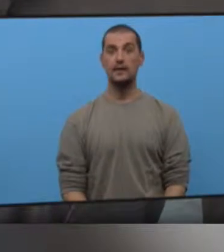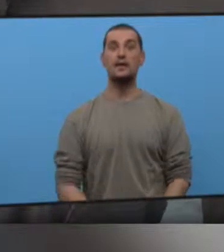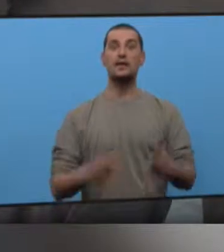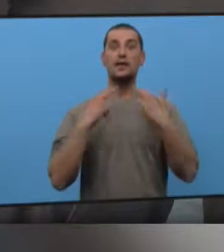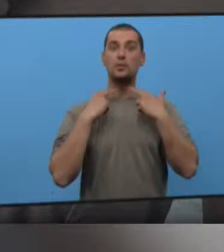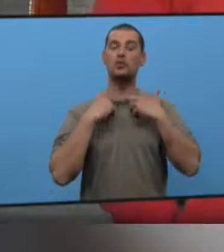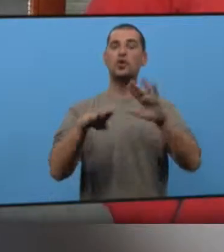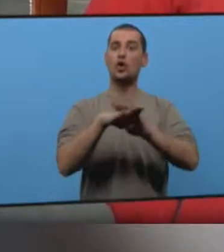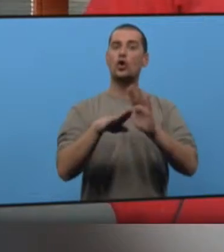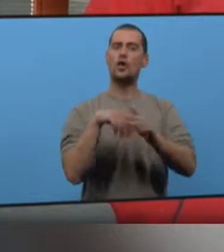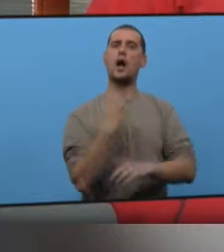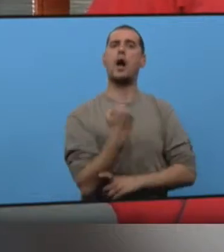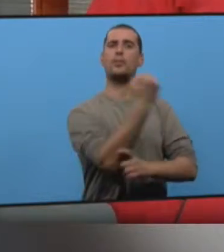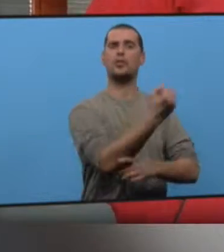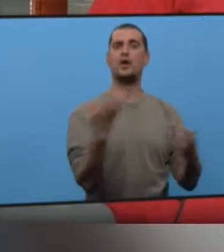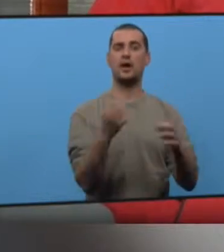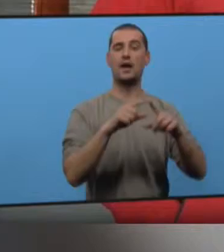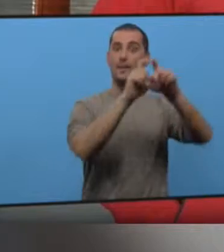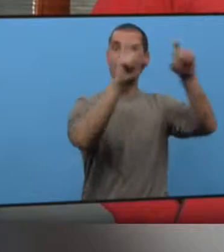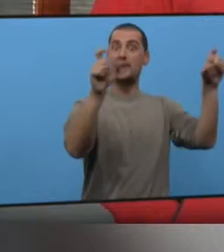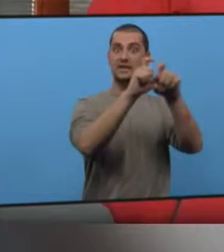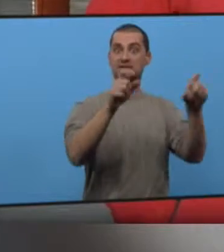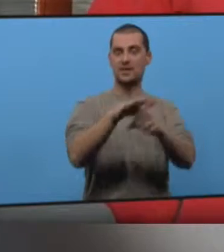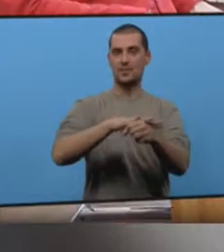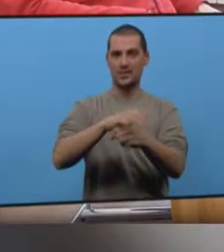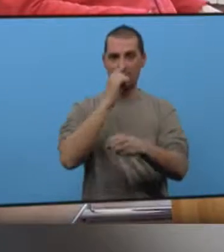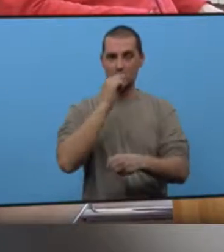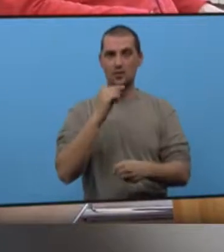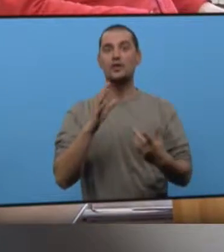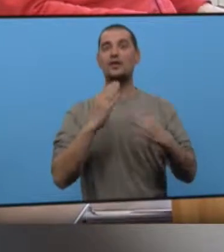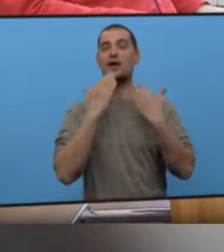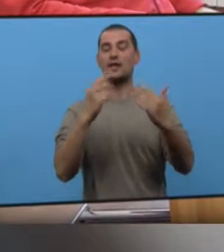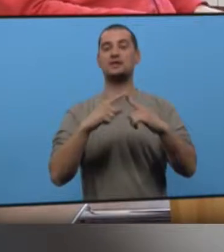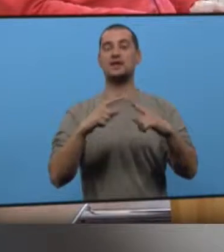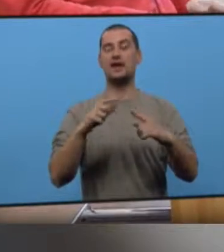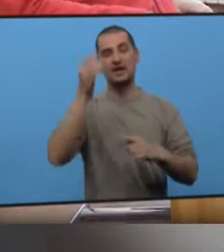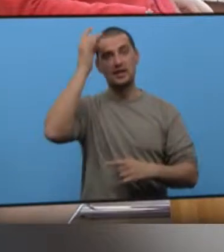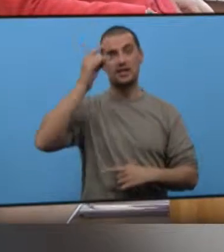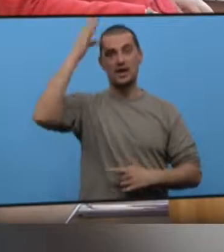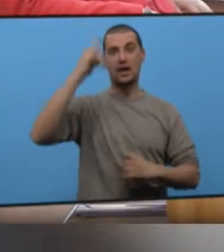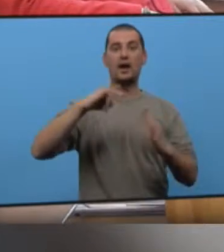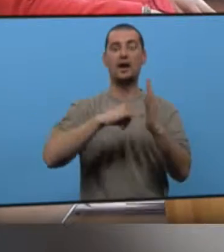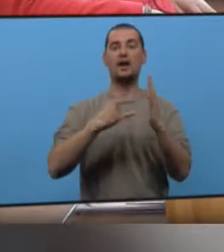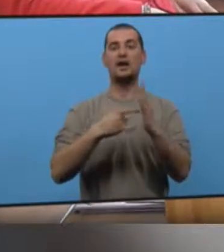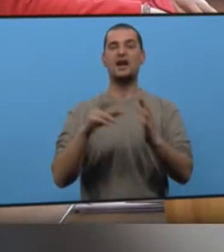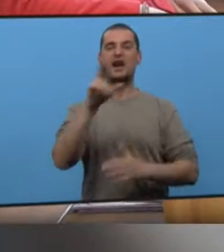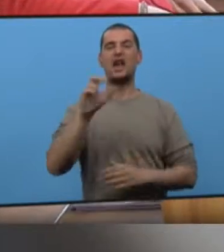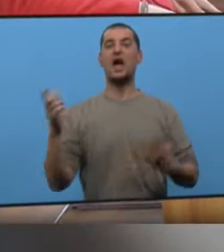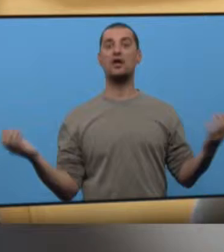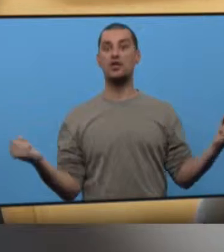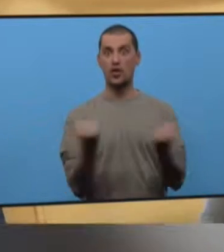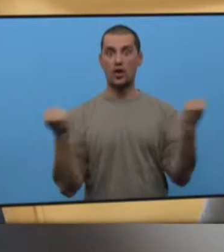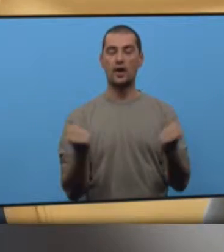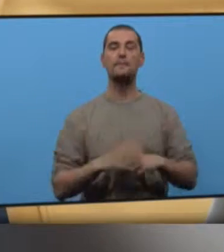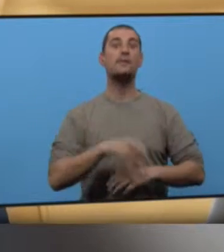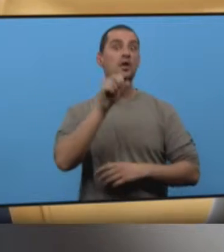A Deputación continúa prestando apoio ás PEMES da provincia ca iniciativa pioneira Reacciona coas TIC. Nesta ocasión, a unha dúcia de empresas